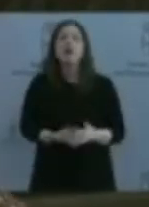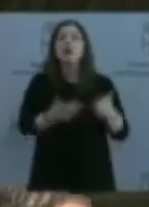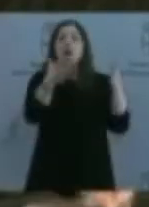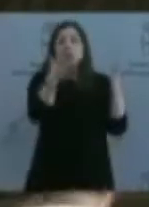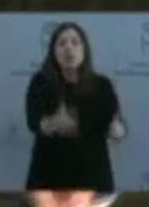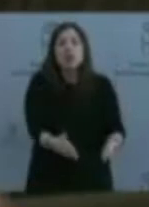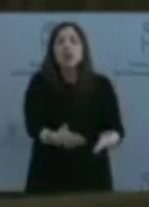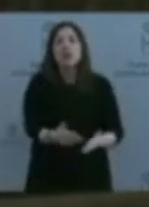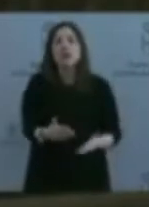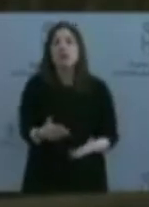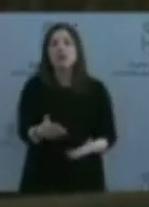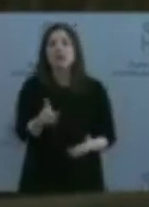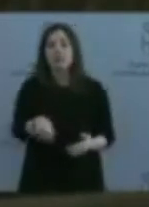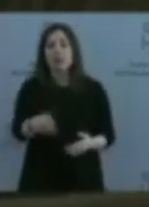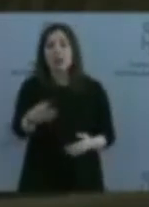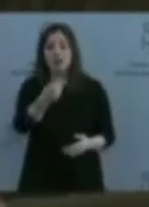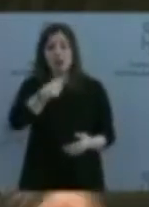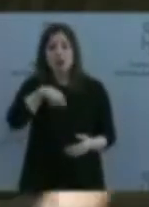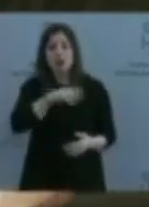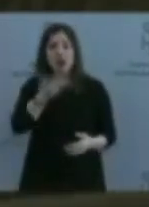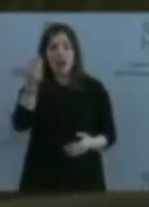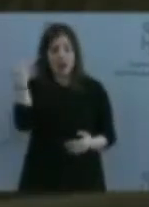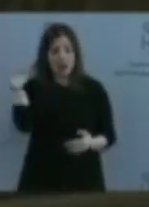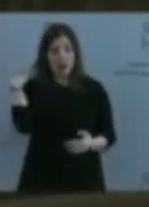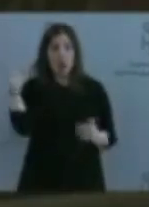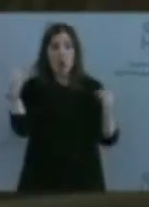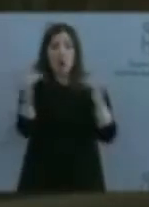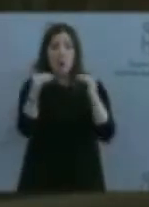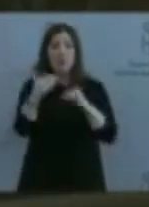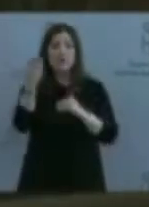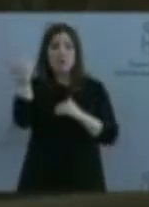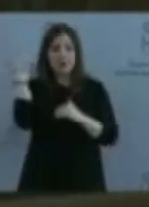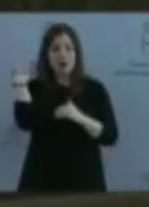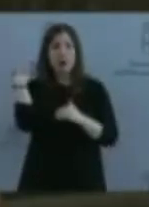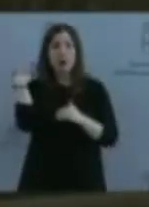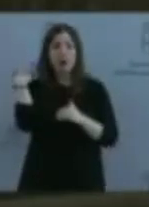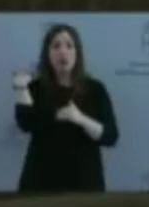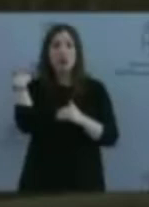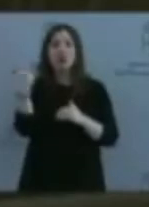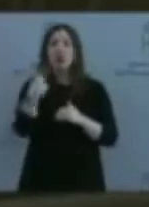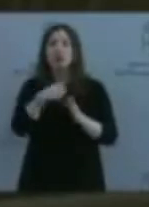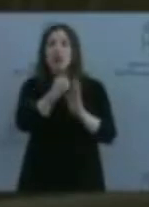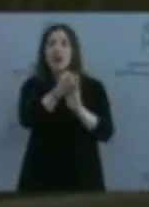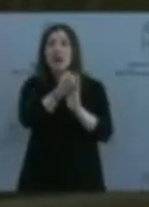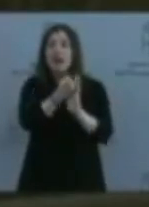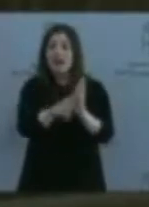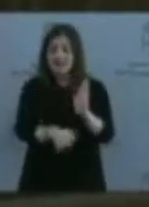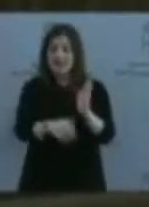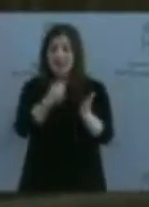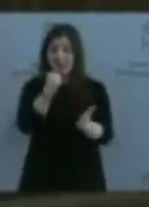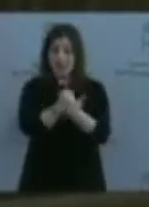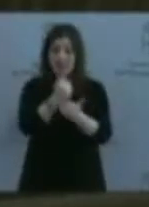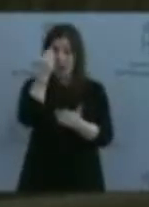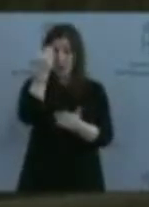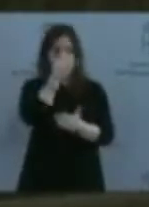anteriormente, el jueves pasado, sí que traíamos esta lista registral que veo que ya tienen. Yo se la enseñé y le dije que estaba a su disposición cuando